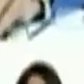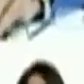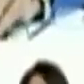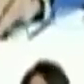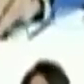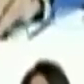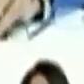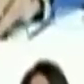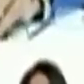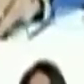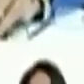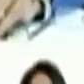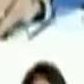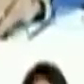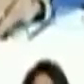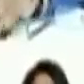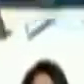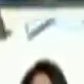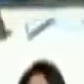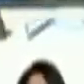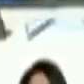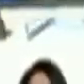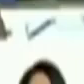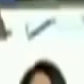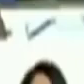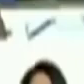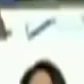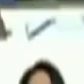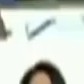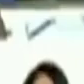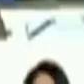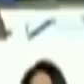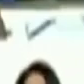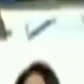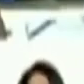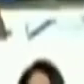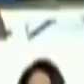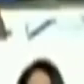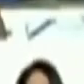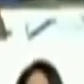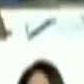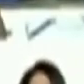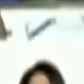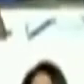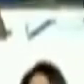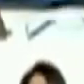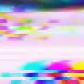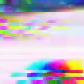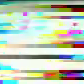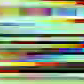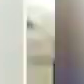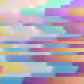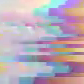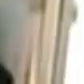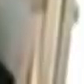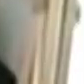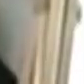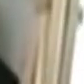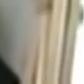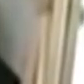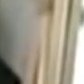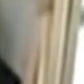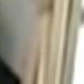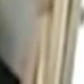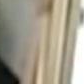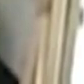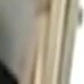año 79. La República Bolivariana de Venezuela tiene su historia de lucha, 200 años de lucha. Es